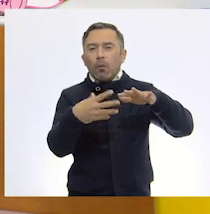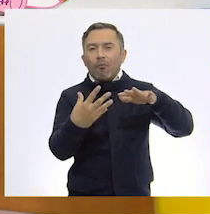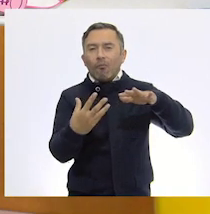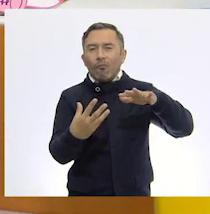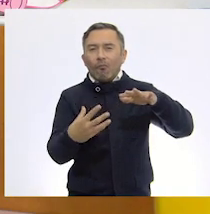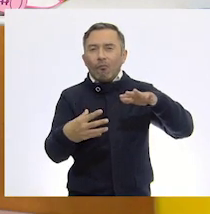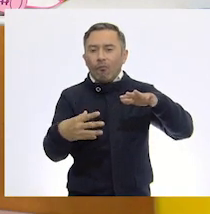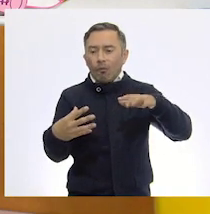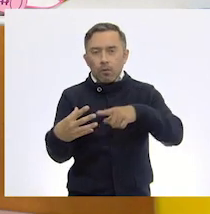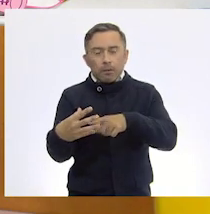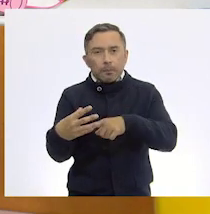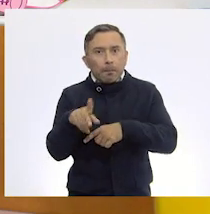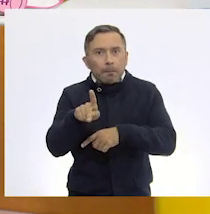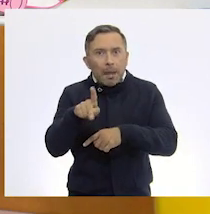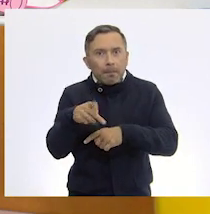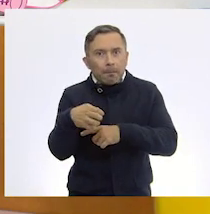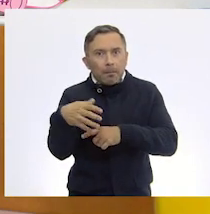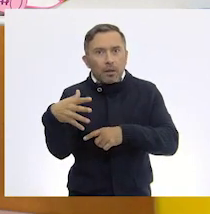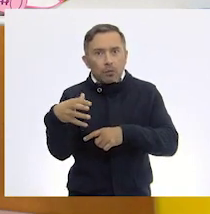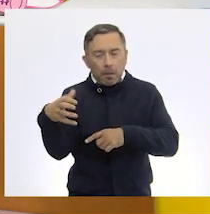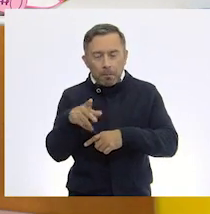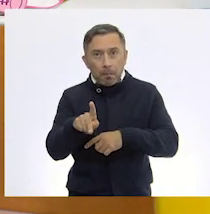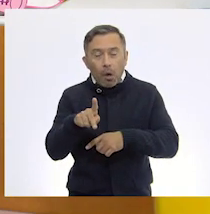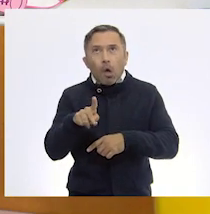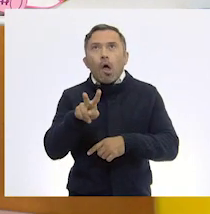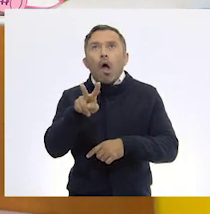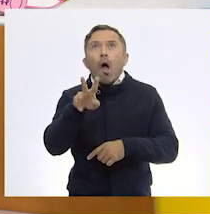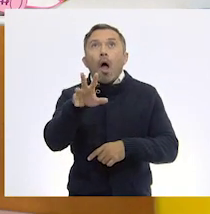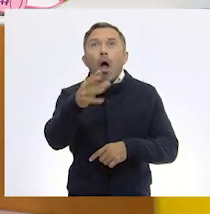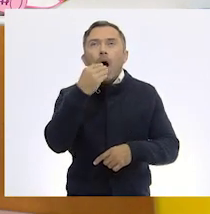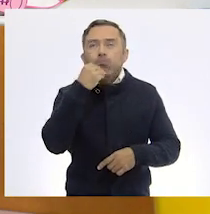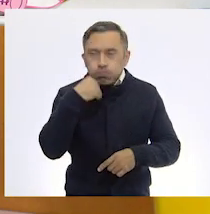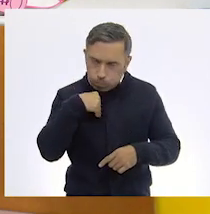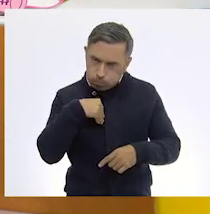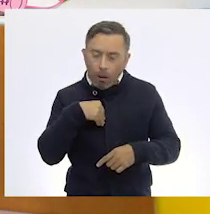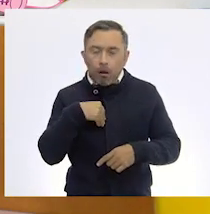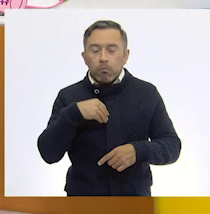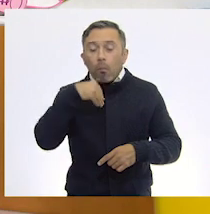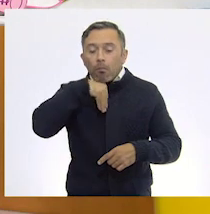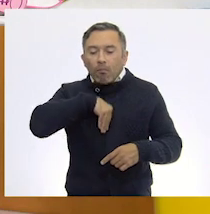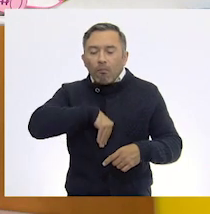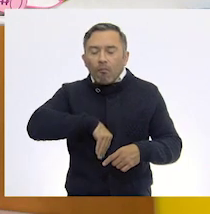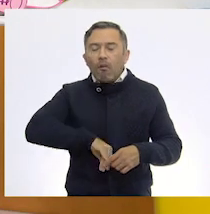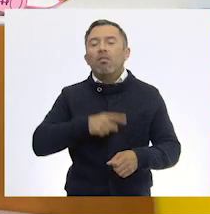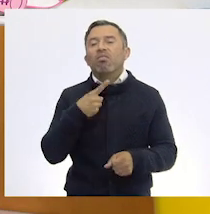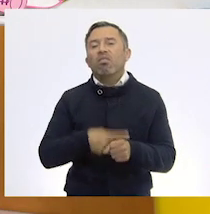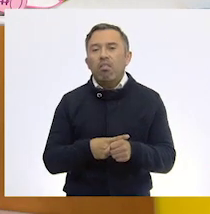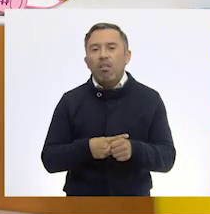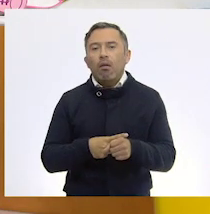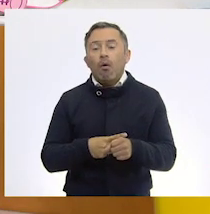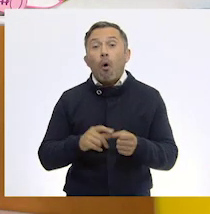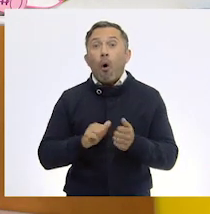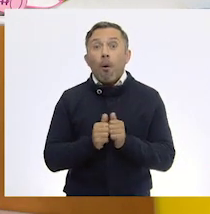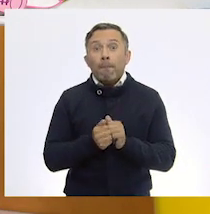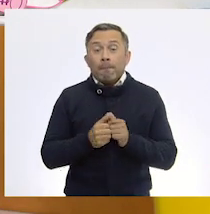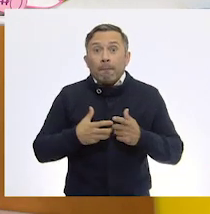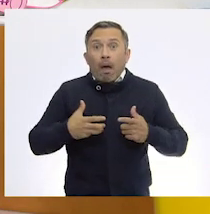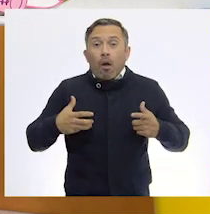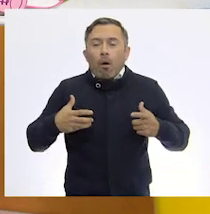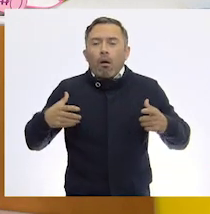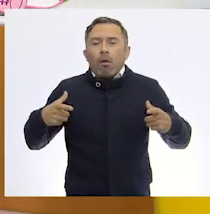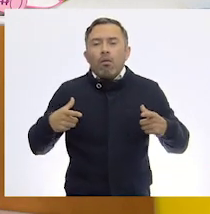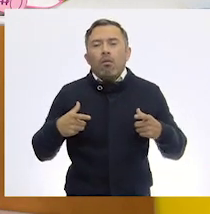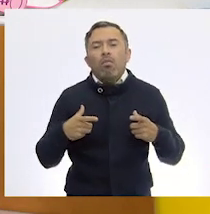que los humanos desechamos, puede enfermar, reducir su crecimiento o morir. A ver,